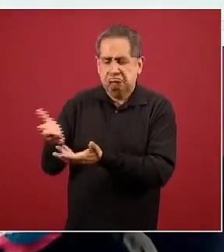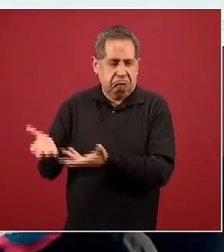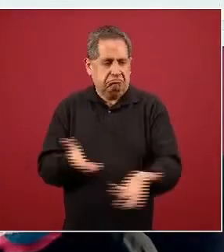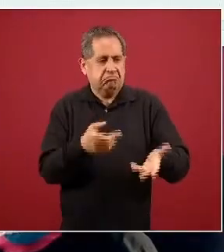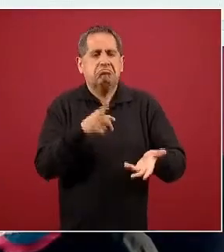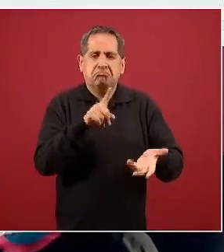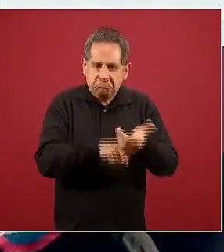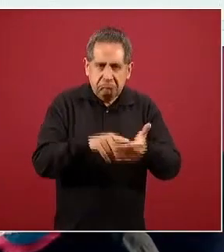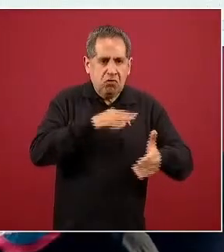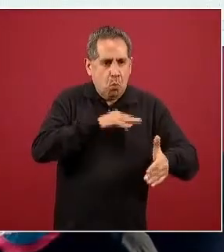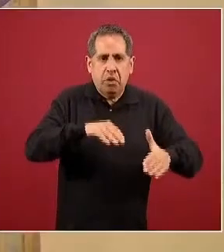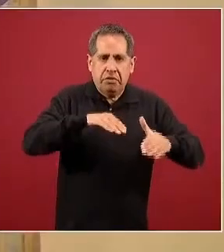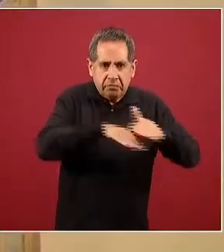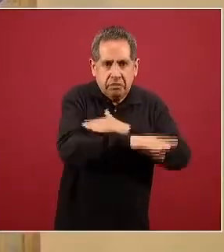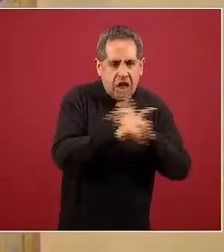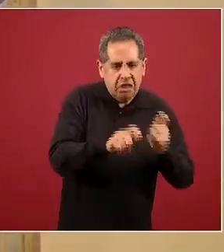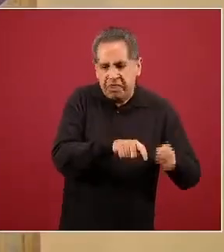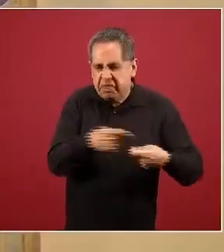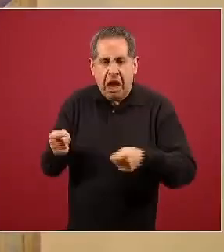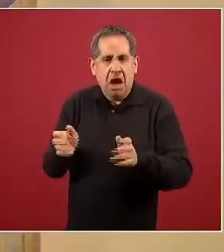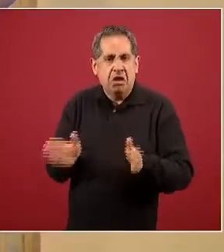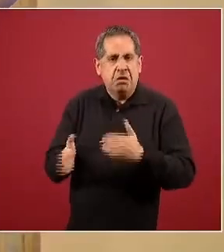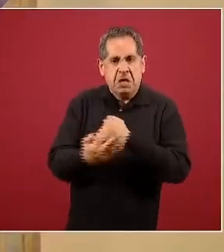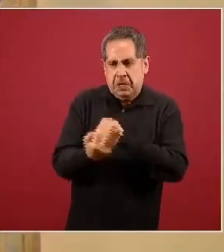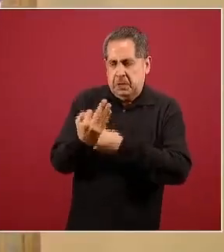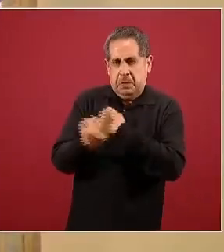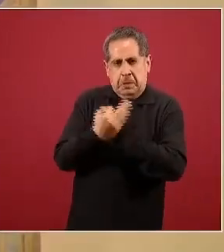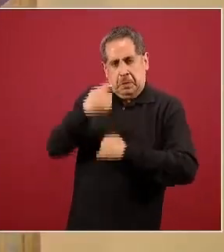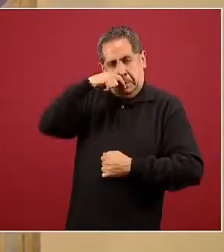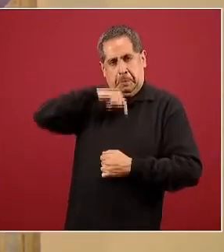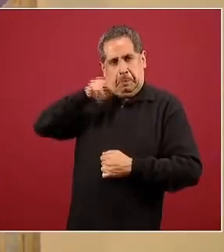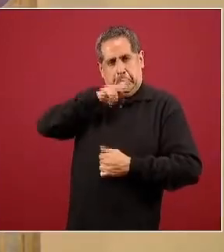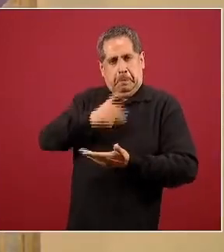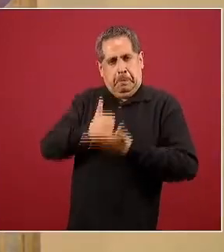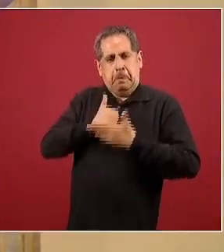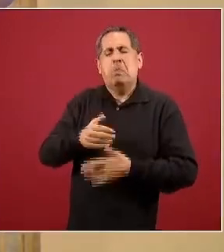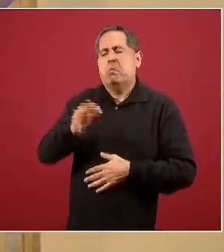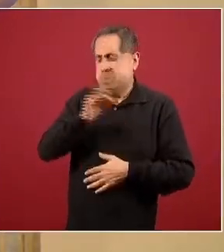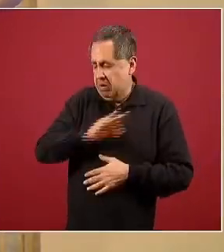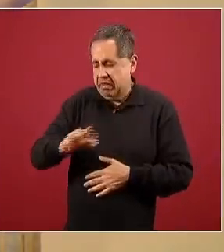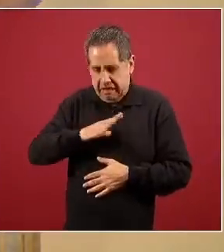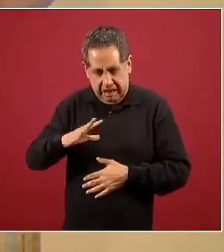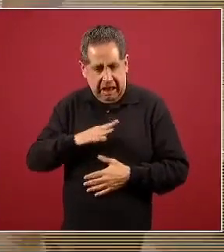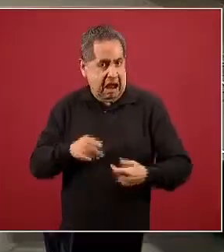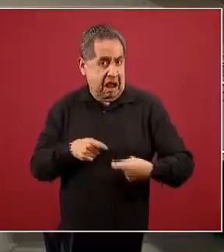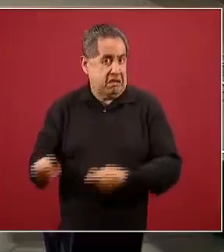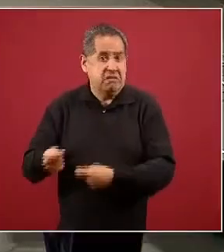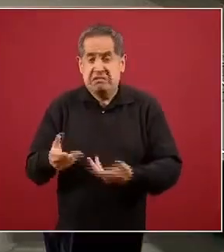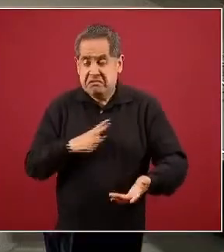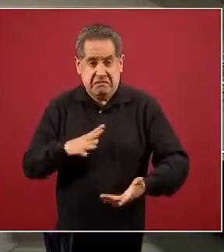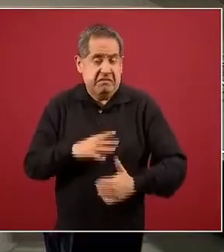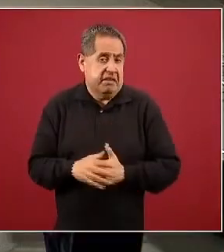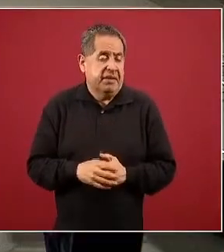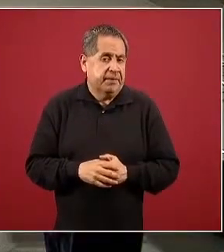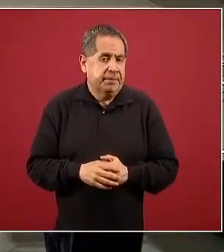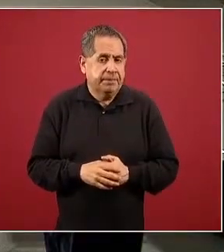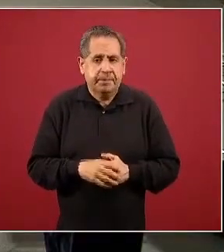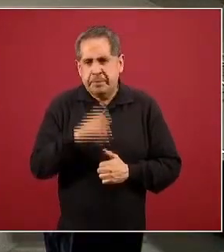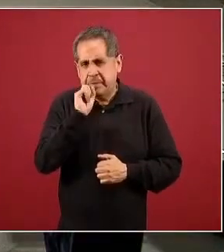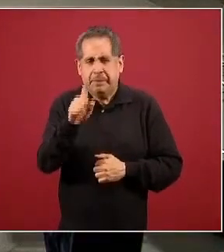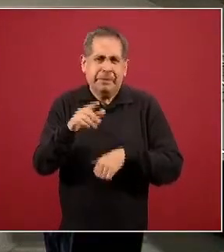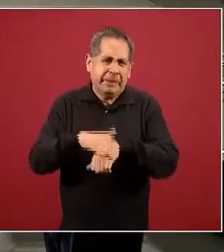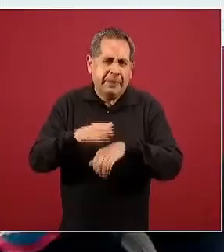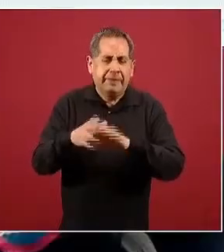disponible todavía en todos y cada uno de nuestros estados, y que también estamos trabajando para que si